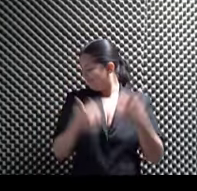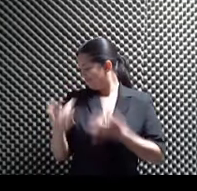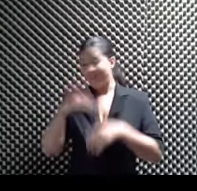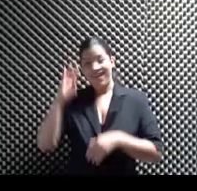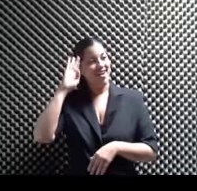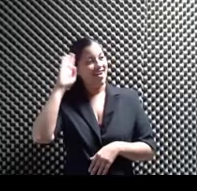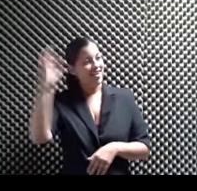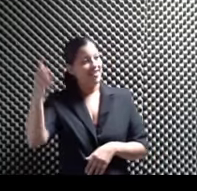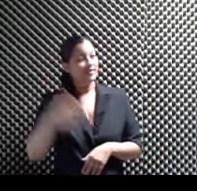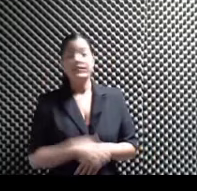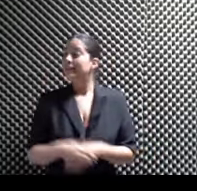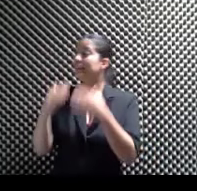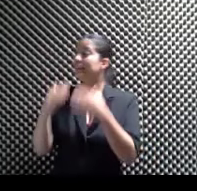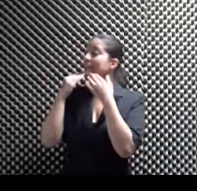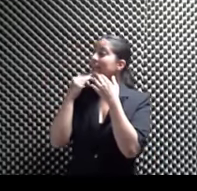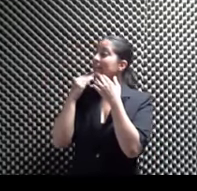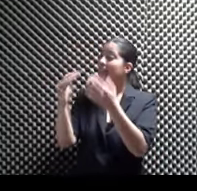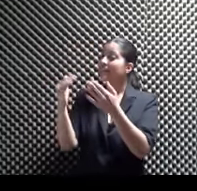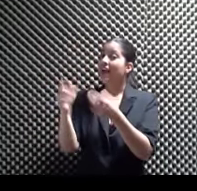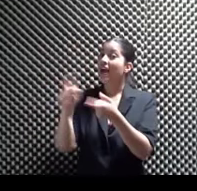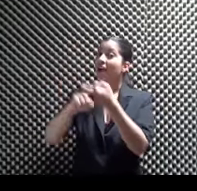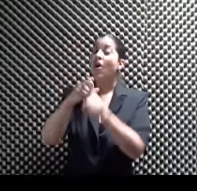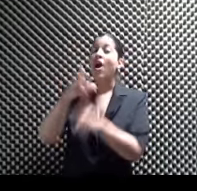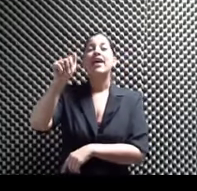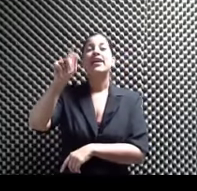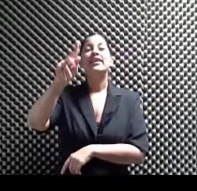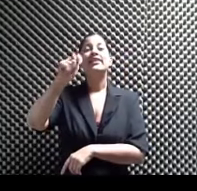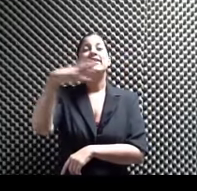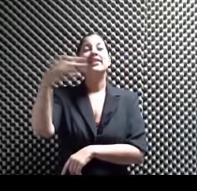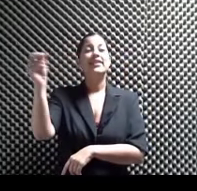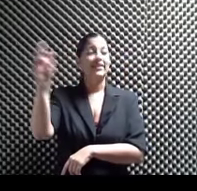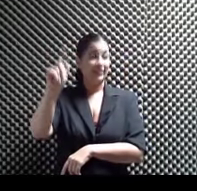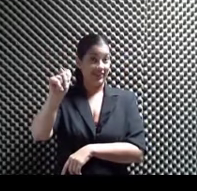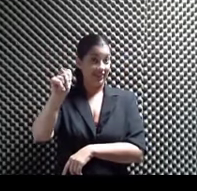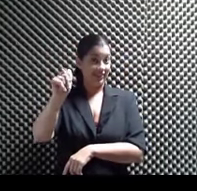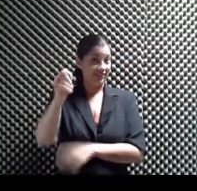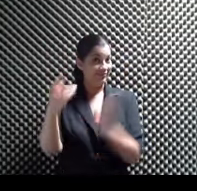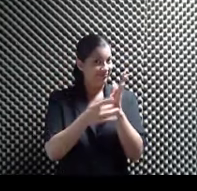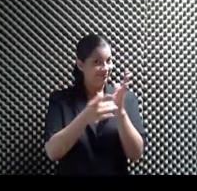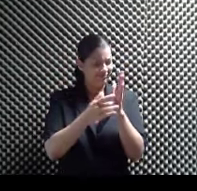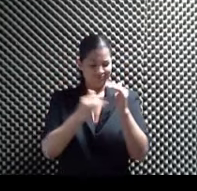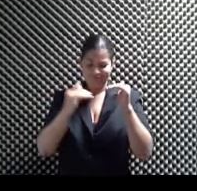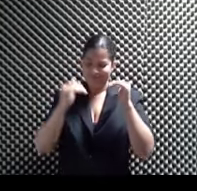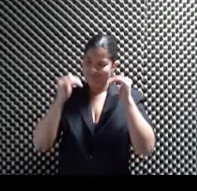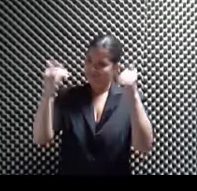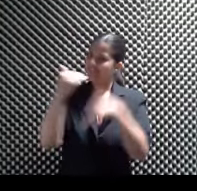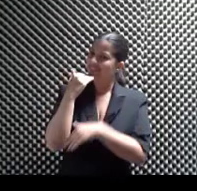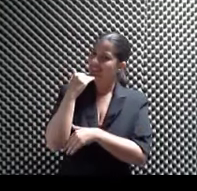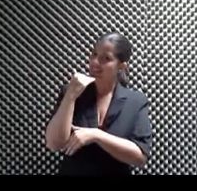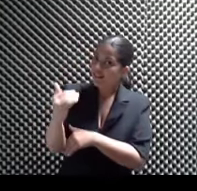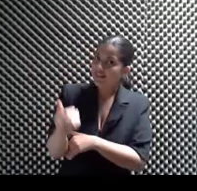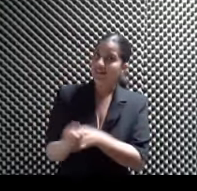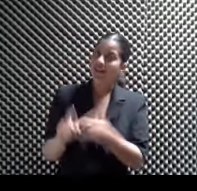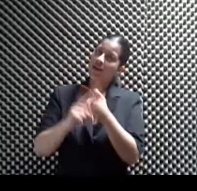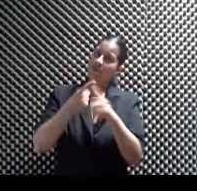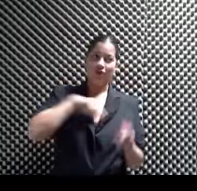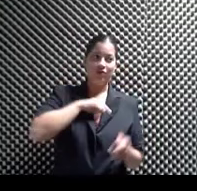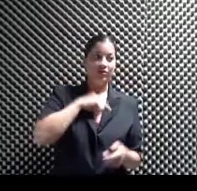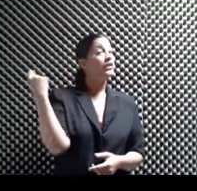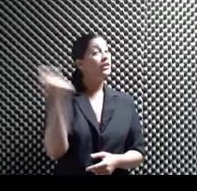a Javier Gracias Saludamos también A nuestros amigos de AT&T Que nos siguen con la tecnología Delante Gracias a nuestros amigos de AT&T Que siempre mira